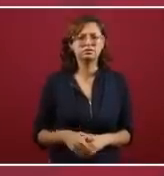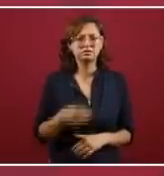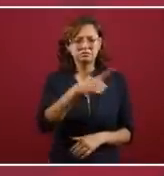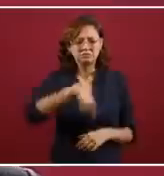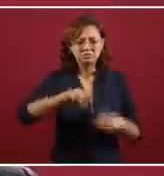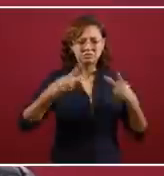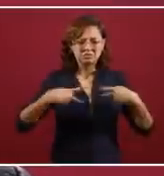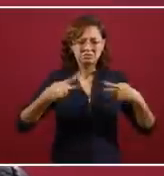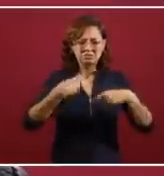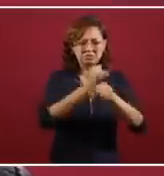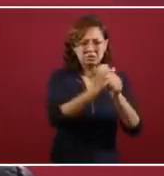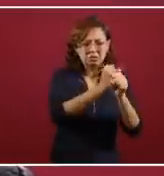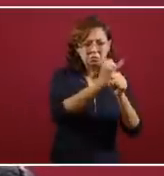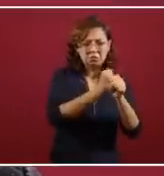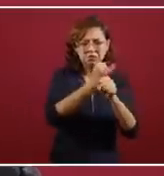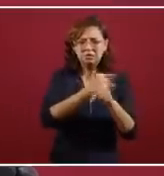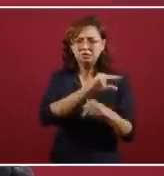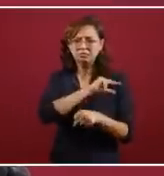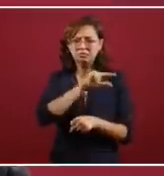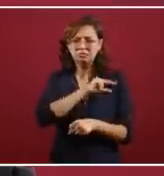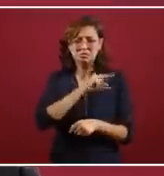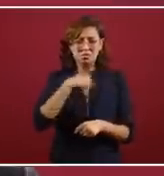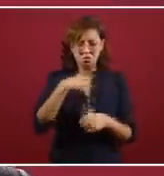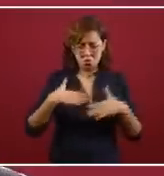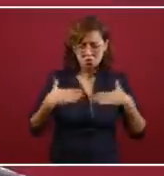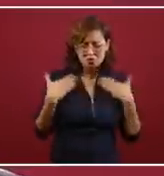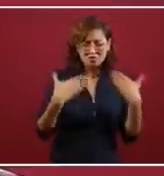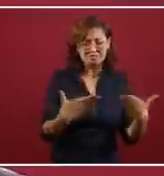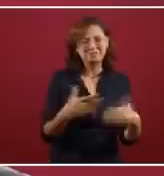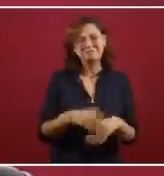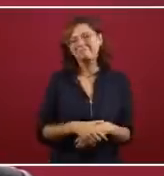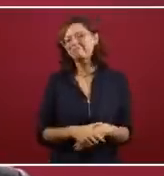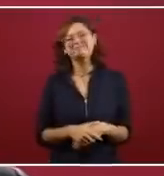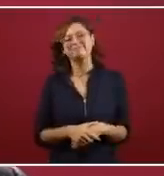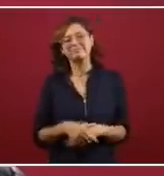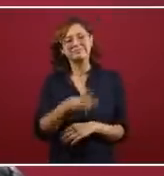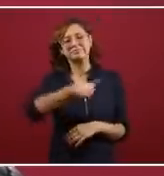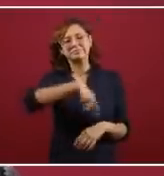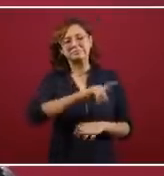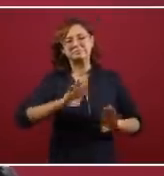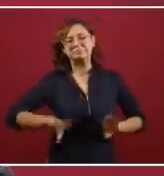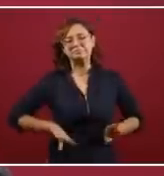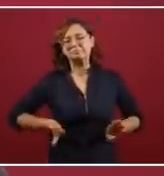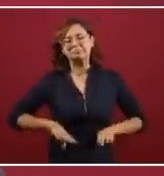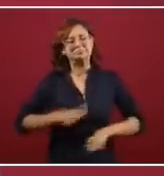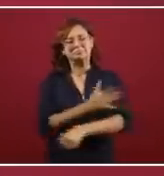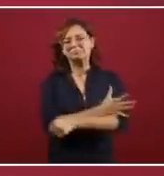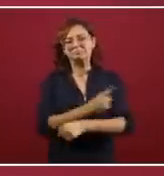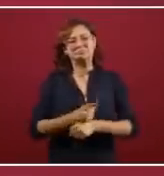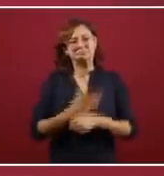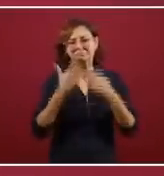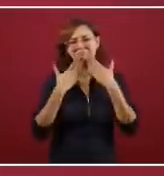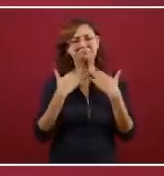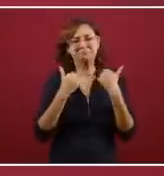investigaciones, porque no son honestos. O sea,